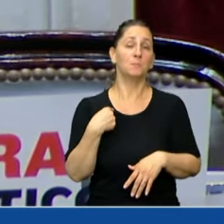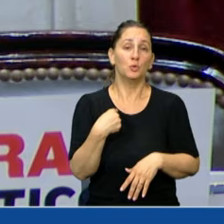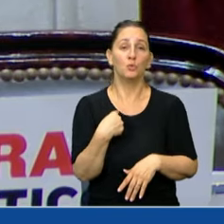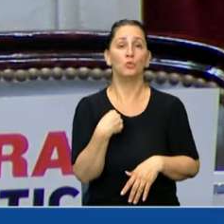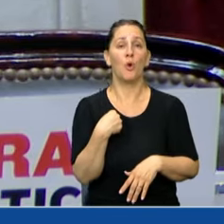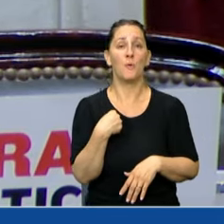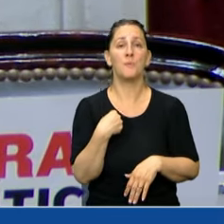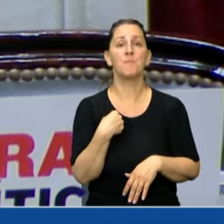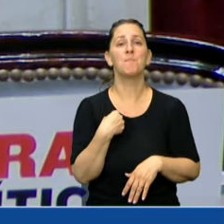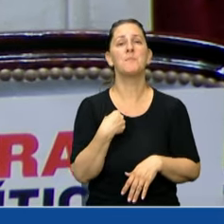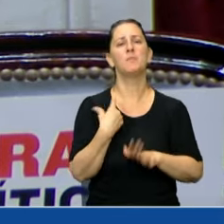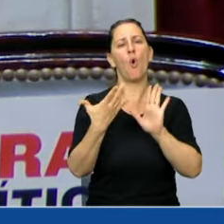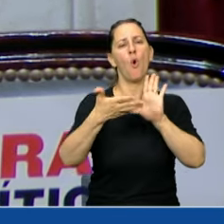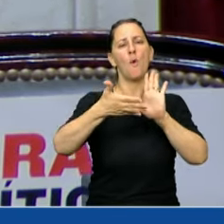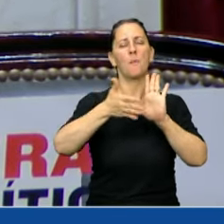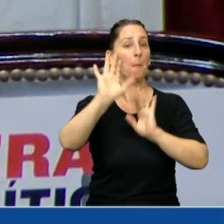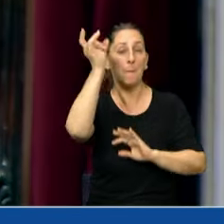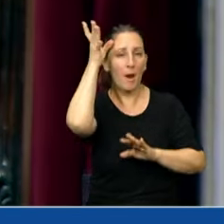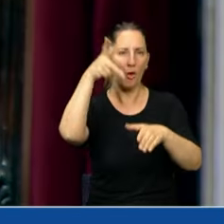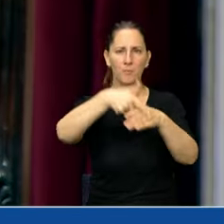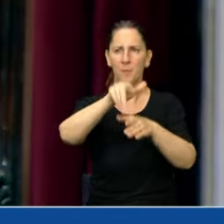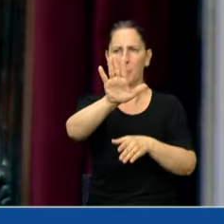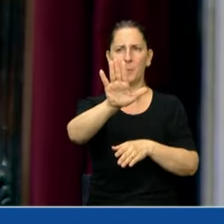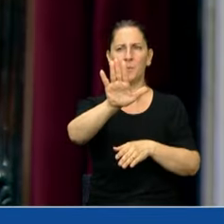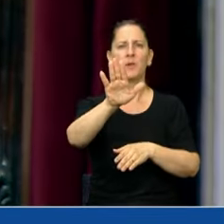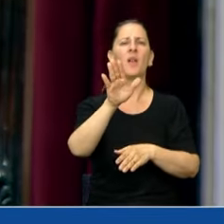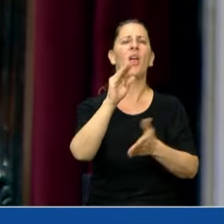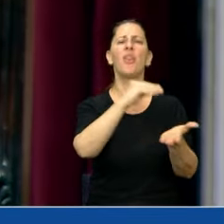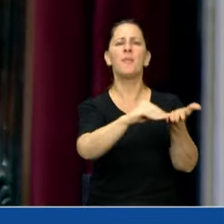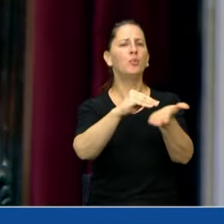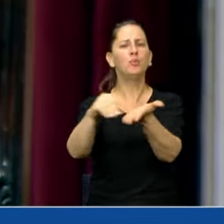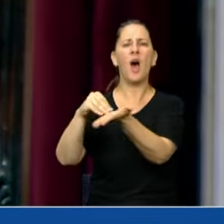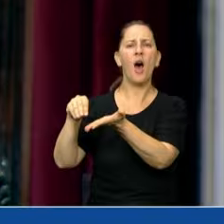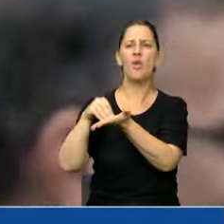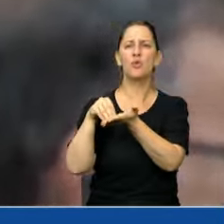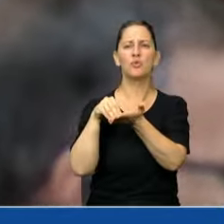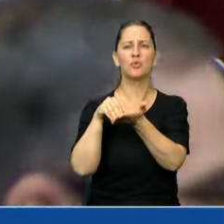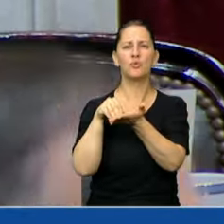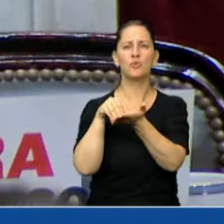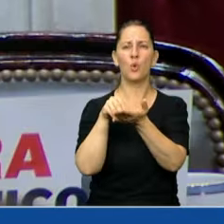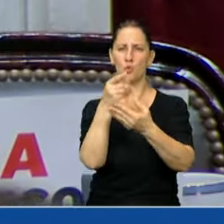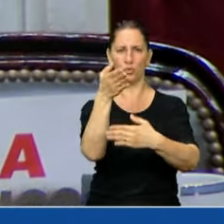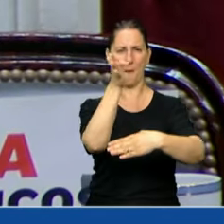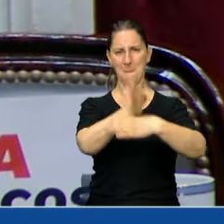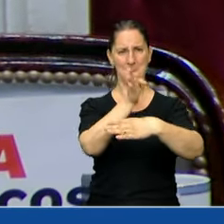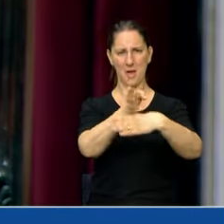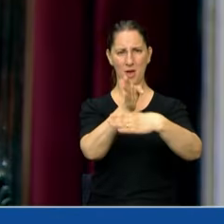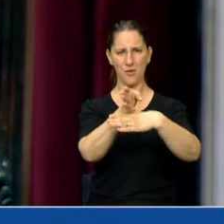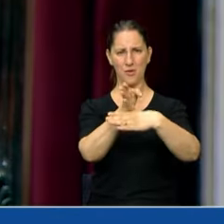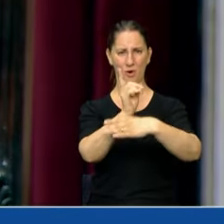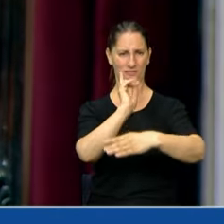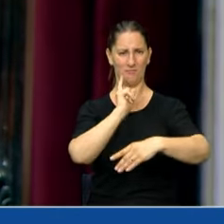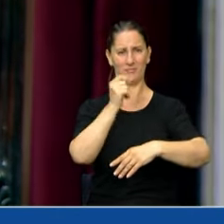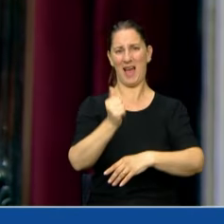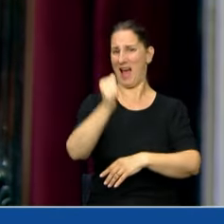un fundamento Disculpe diputada le pido a los diputados que están casualmente en el medio y está la diputada del